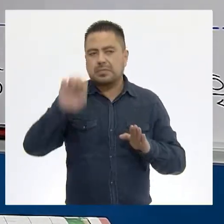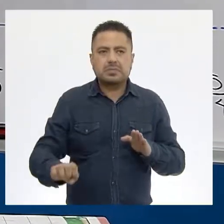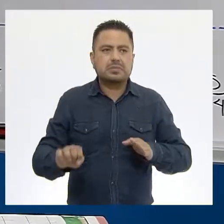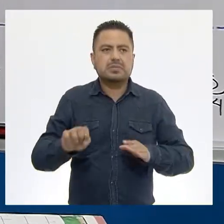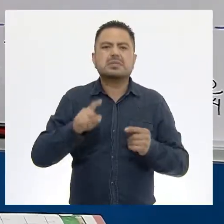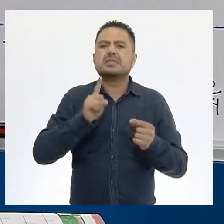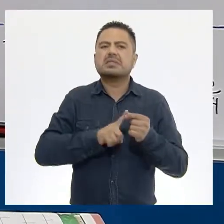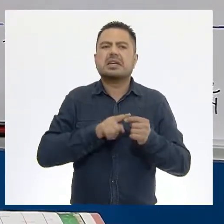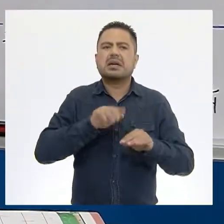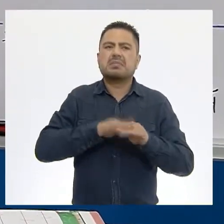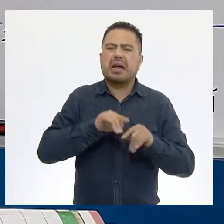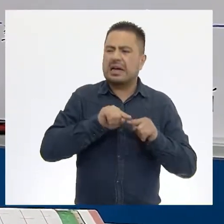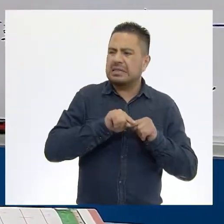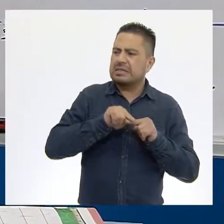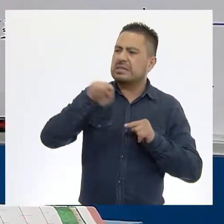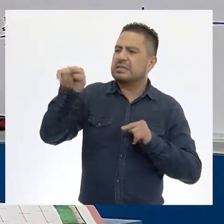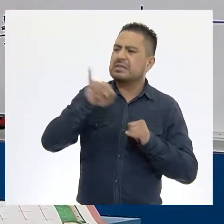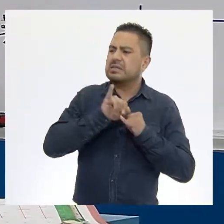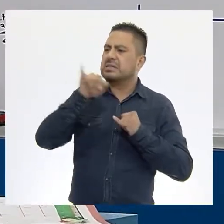¿quién llegaría más lejos